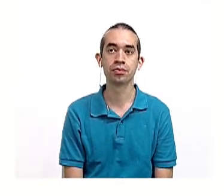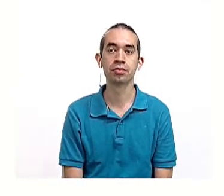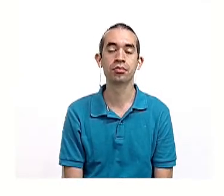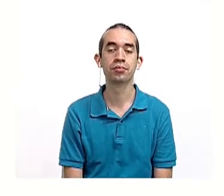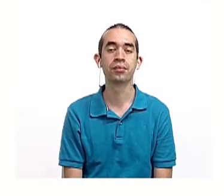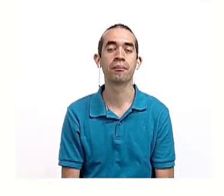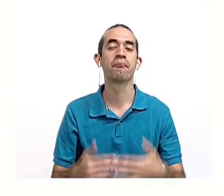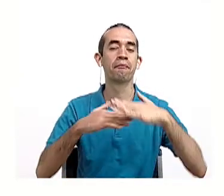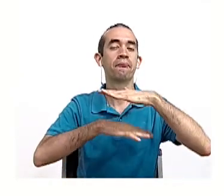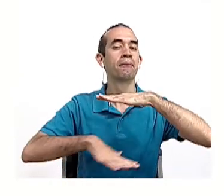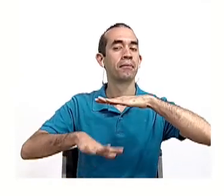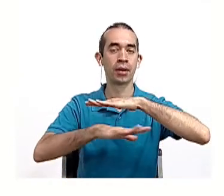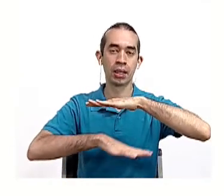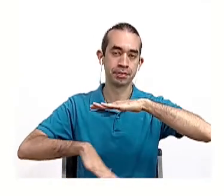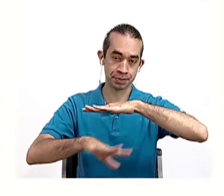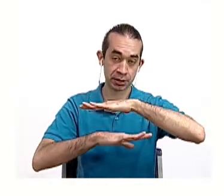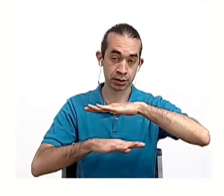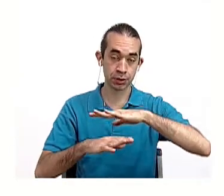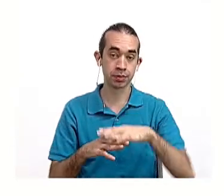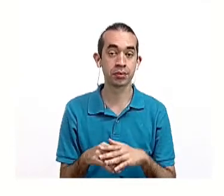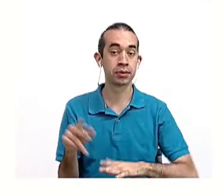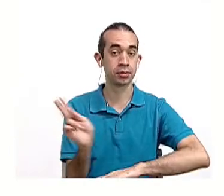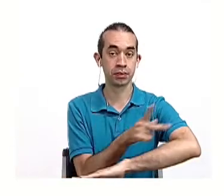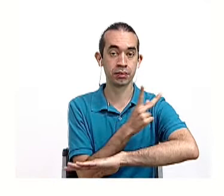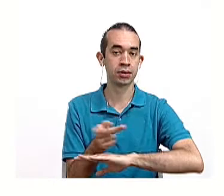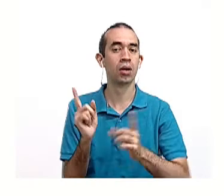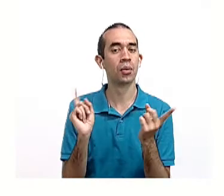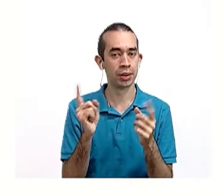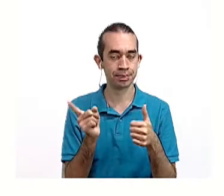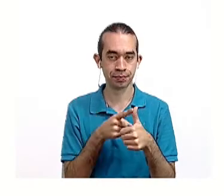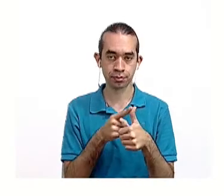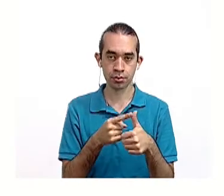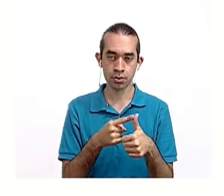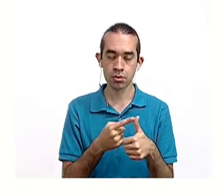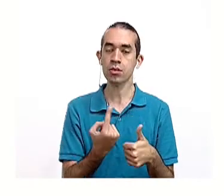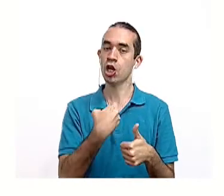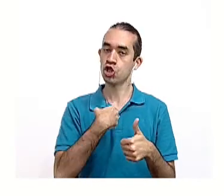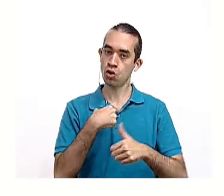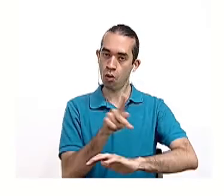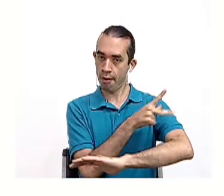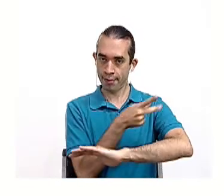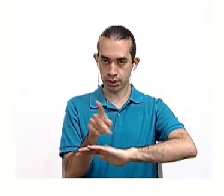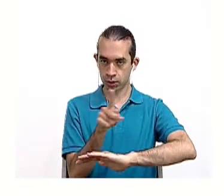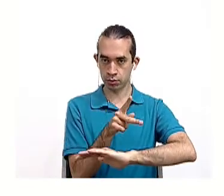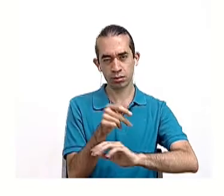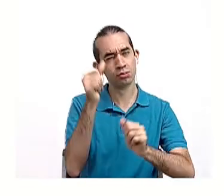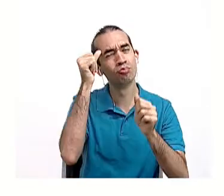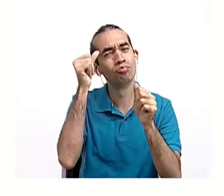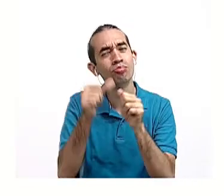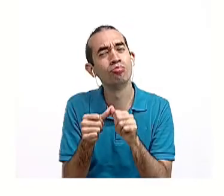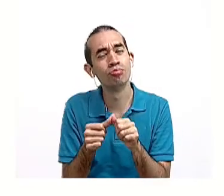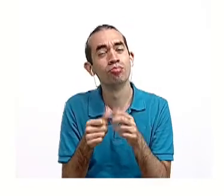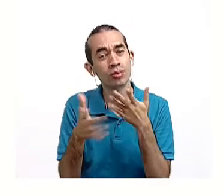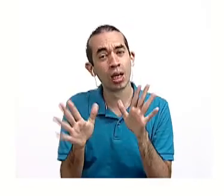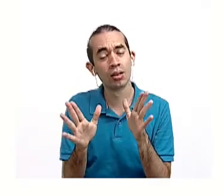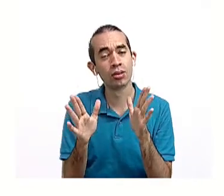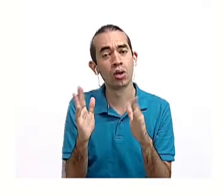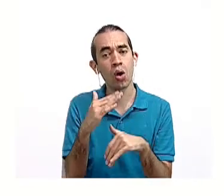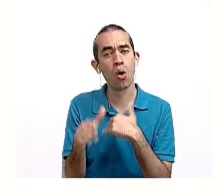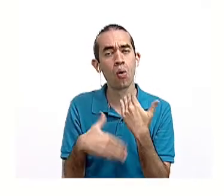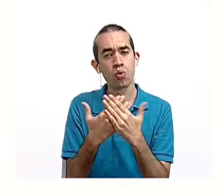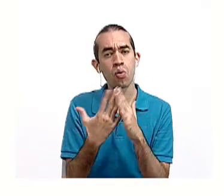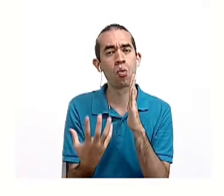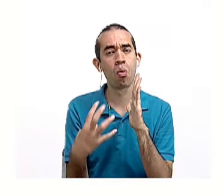Elementos básicos que retomaremos en la lírica es el yo lírico. ¿Se acuerdan cuando hablamos que todo